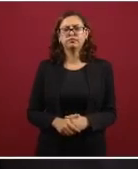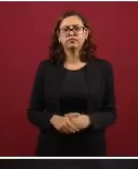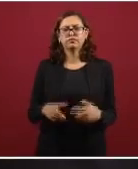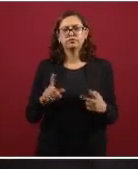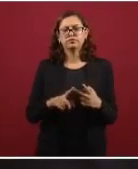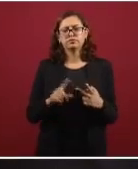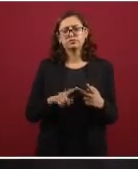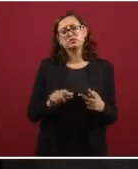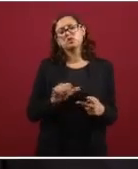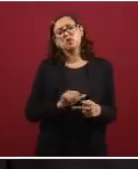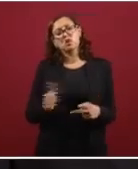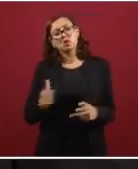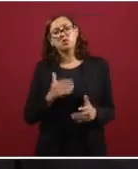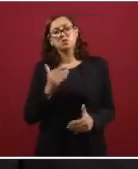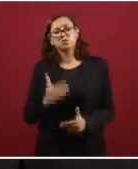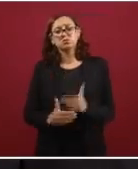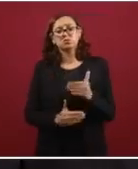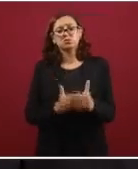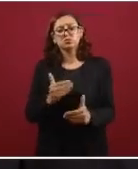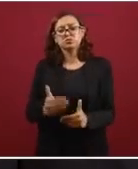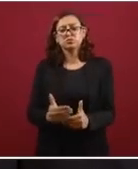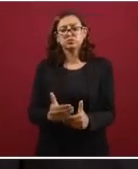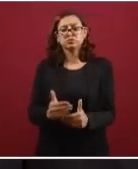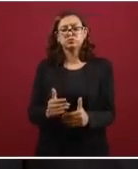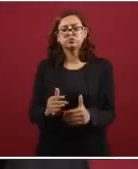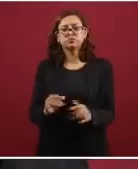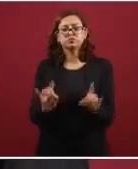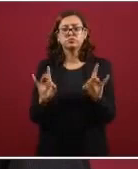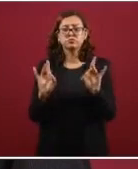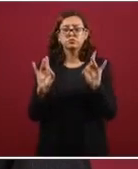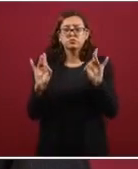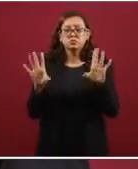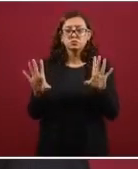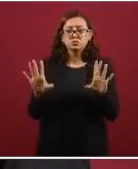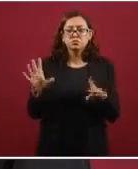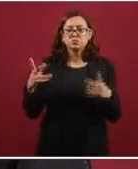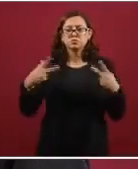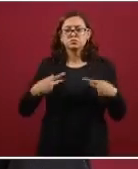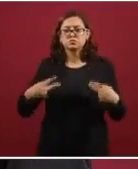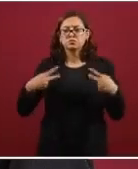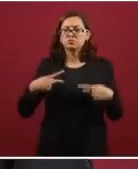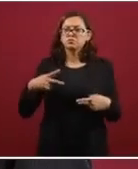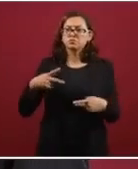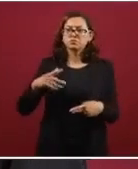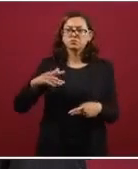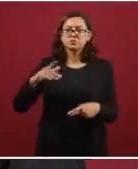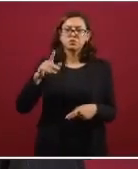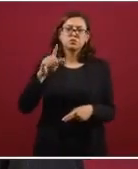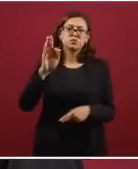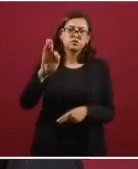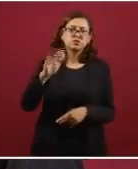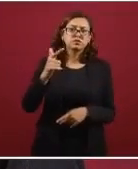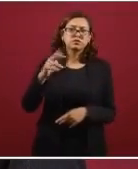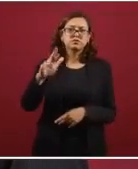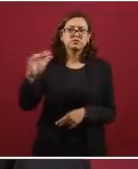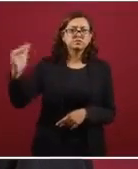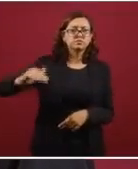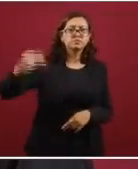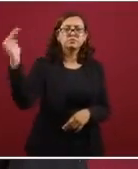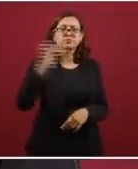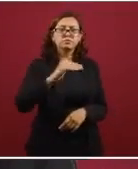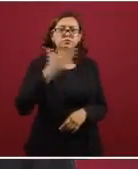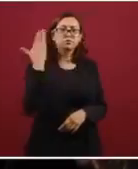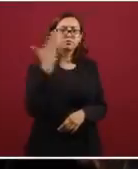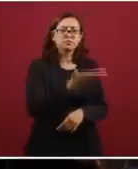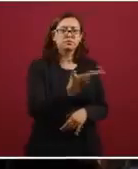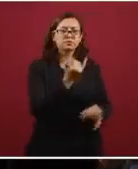forma de actuar es cuando hay una solicitud de la fiscalía. Esos